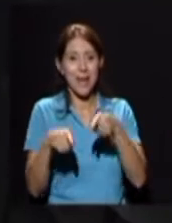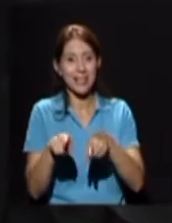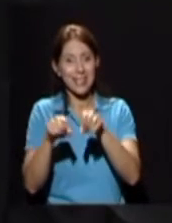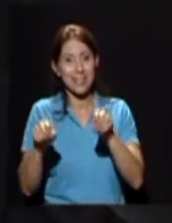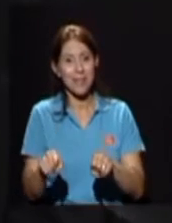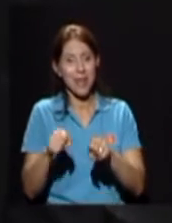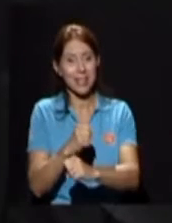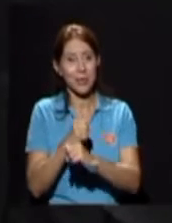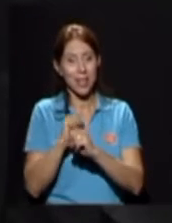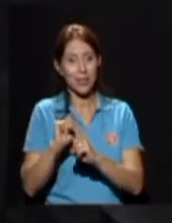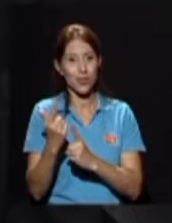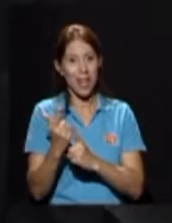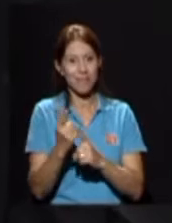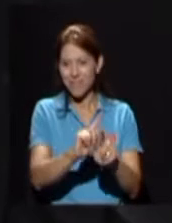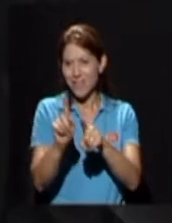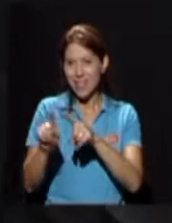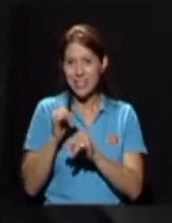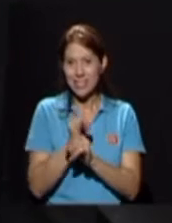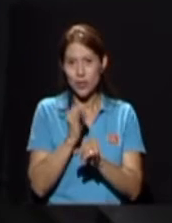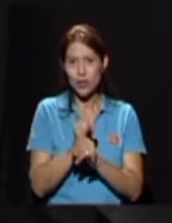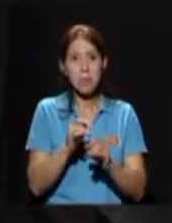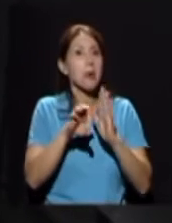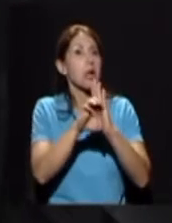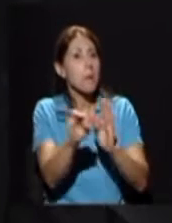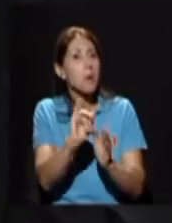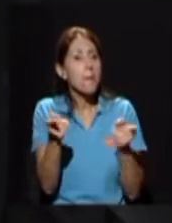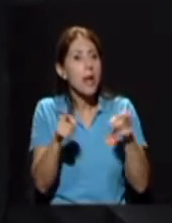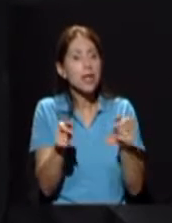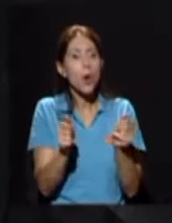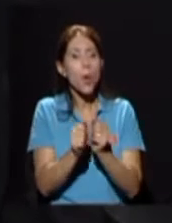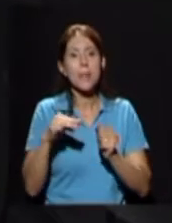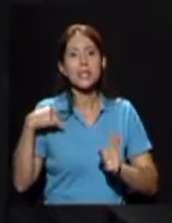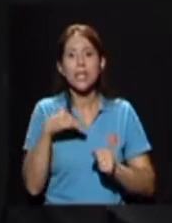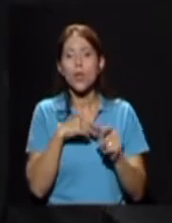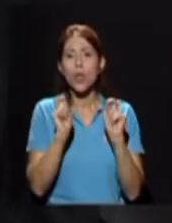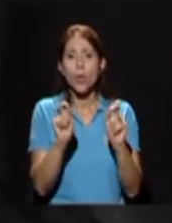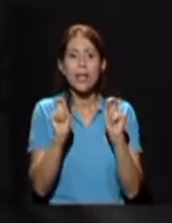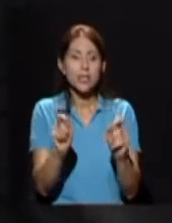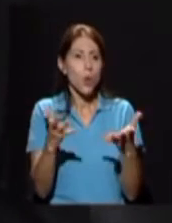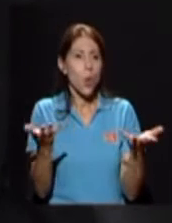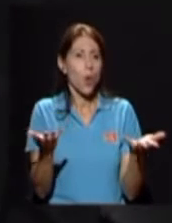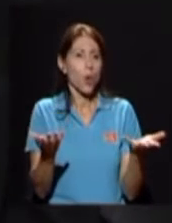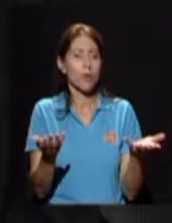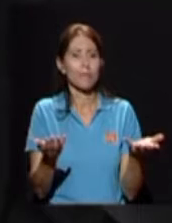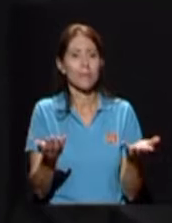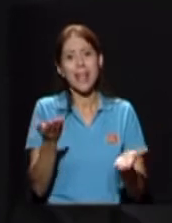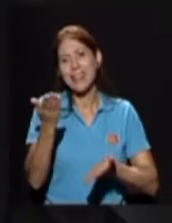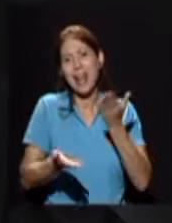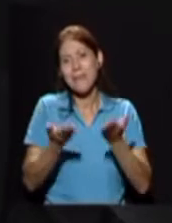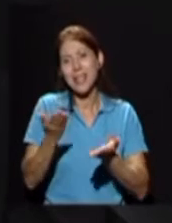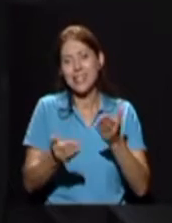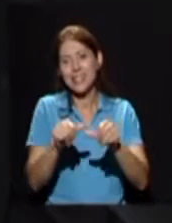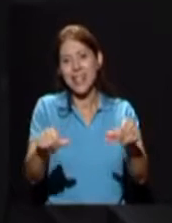otras instituciones. Igual si revisáramos información sobre el Ministerio de Educación, o tal vez a los sectores económicos es a los que menos les